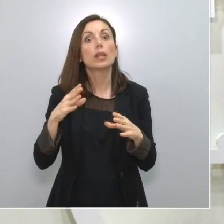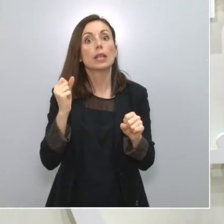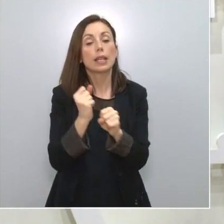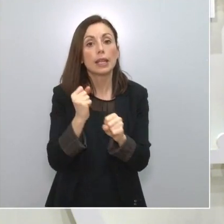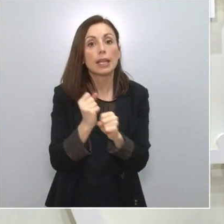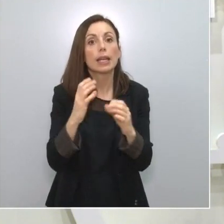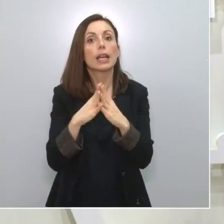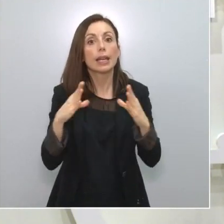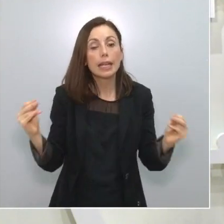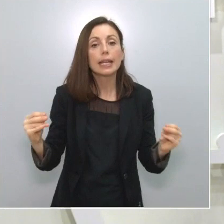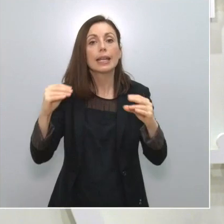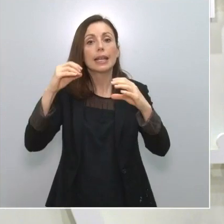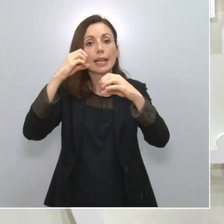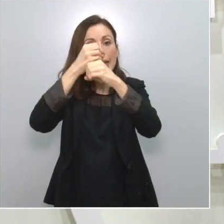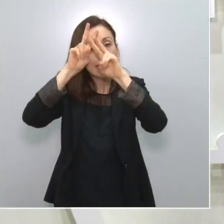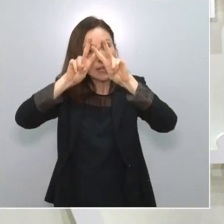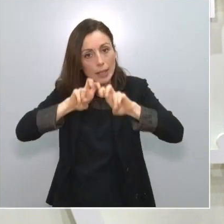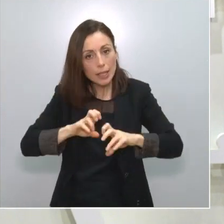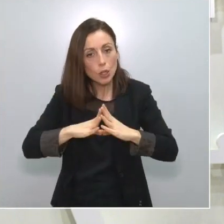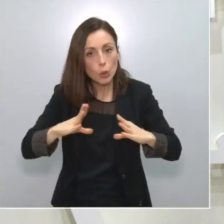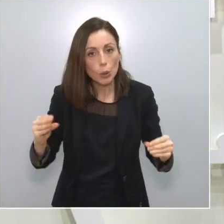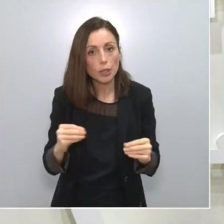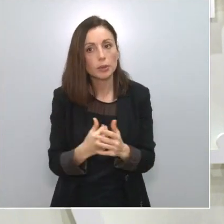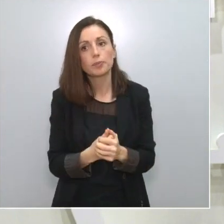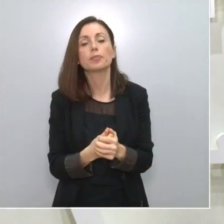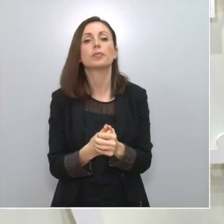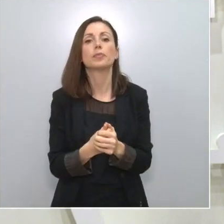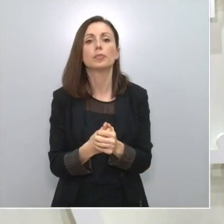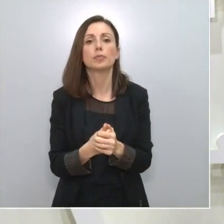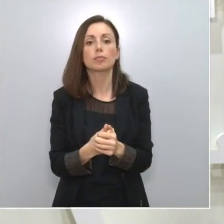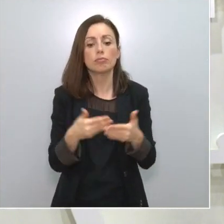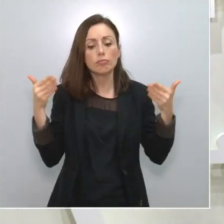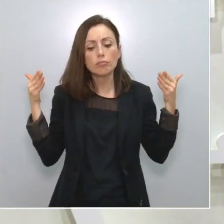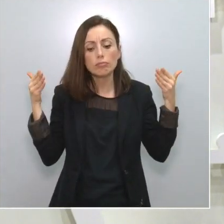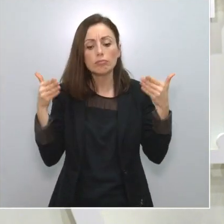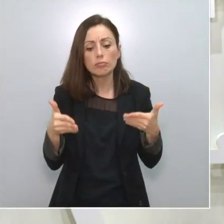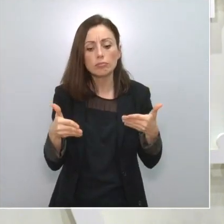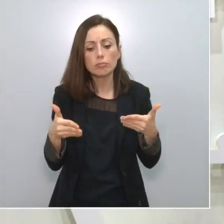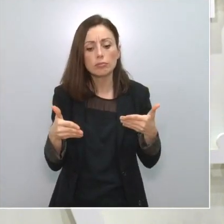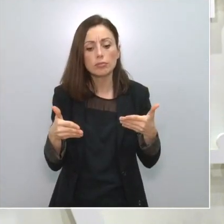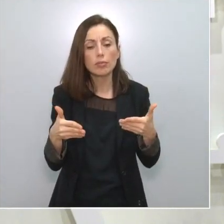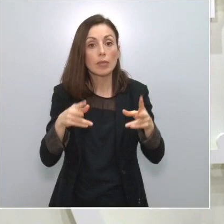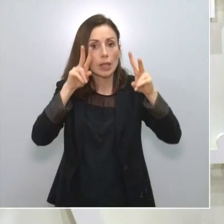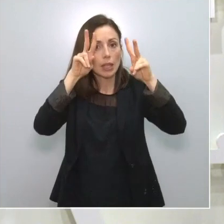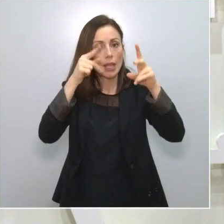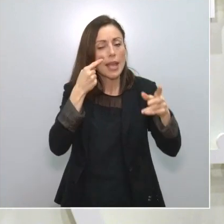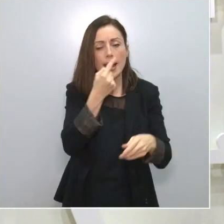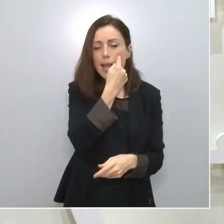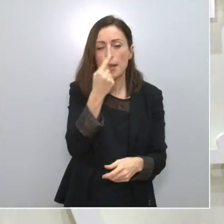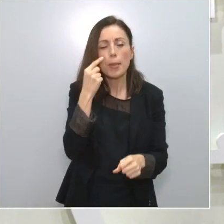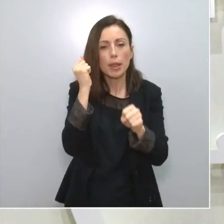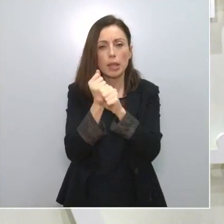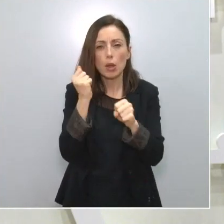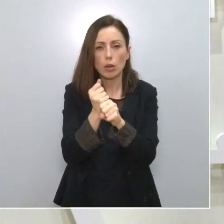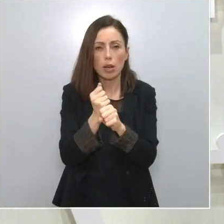Empleo, Investigación y Universidades está también centrado en ese aspecto, y la inspección laboral está muy pendiente de